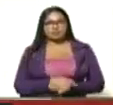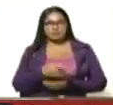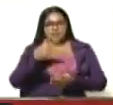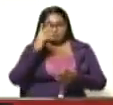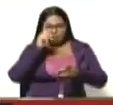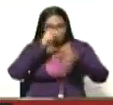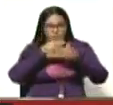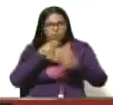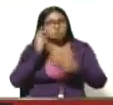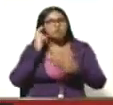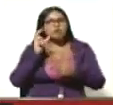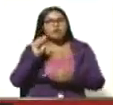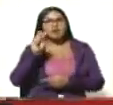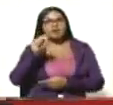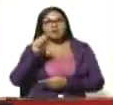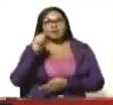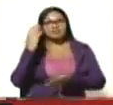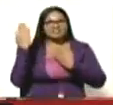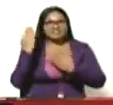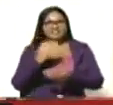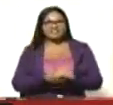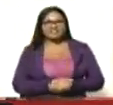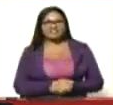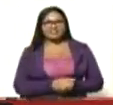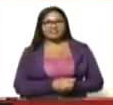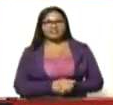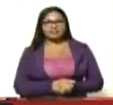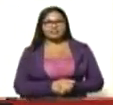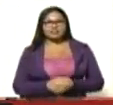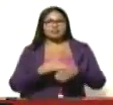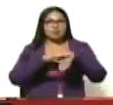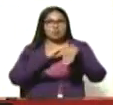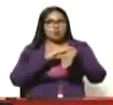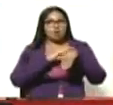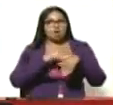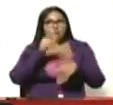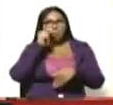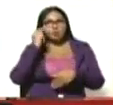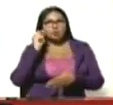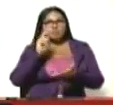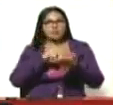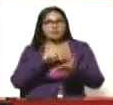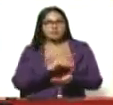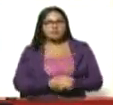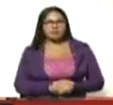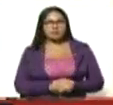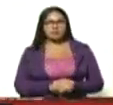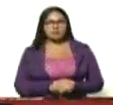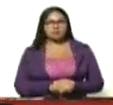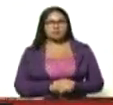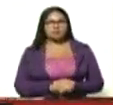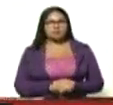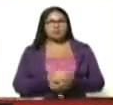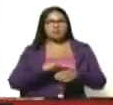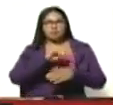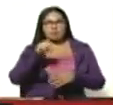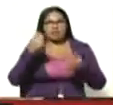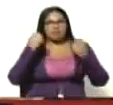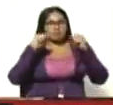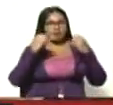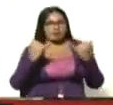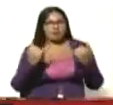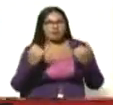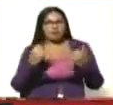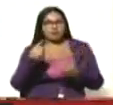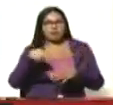festival, Ana María Oviedo. Quiero pedir disculpas a todos los muchachos y muchachas que están aquí, porque ustedes estaban preparados a una